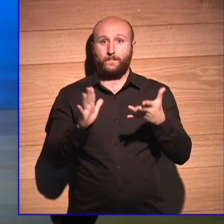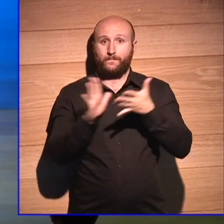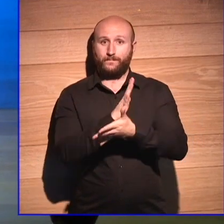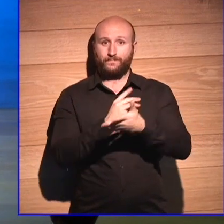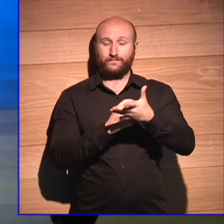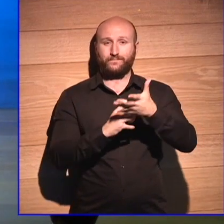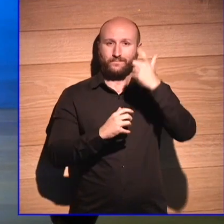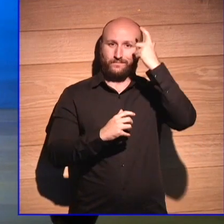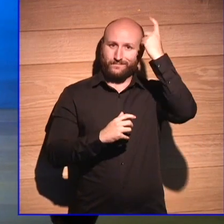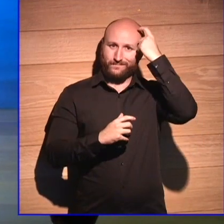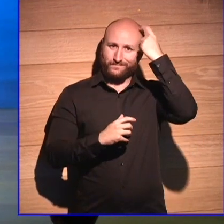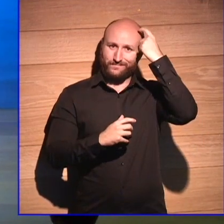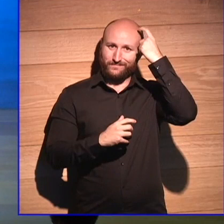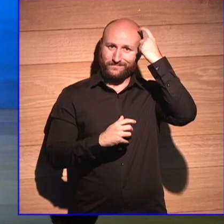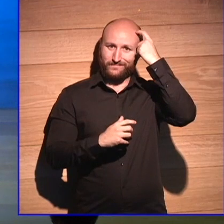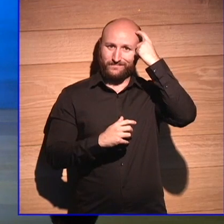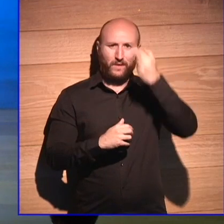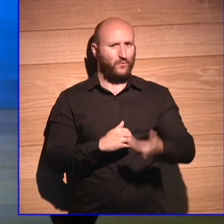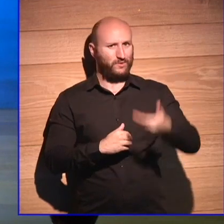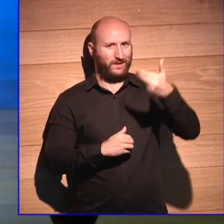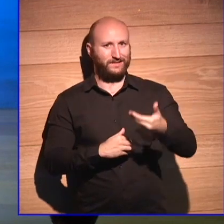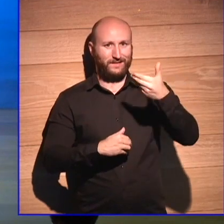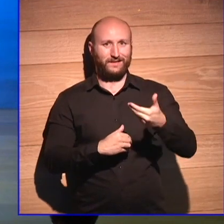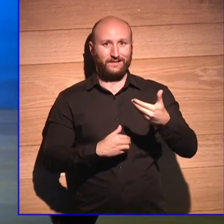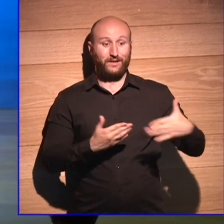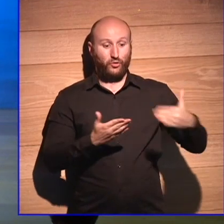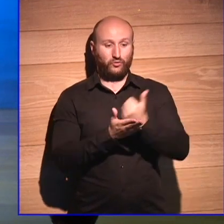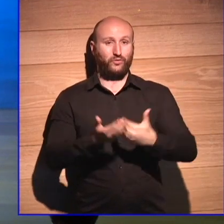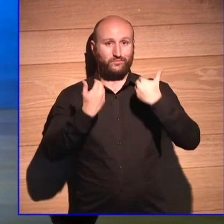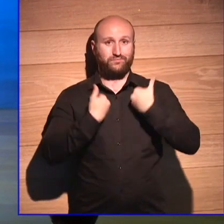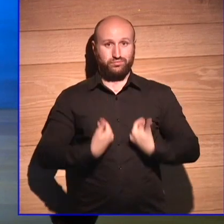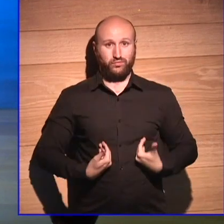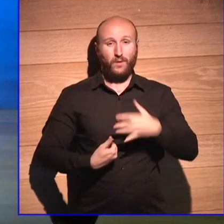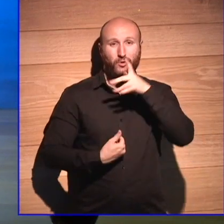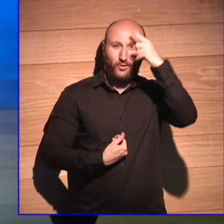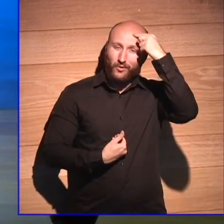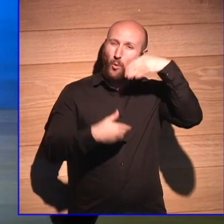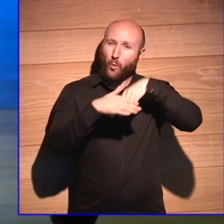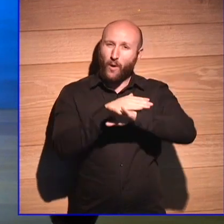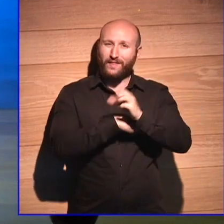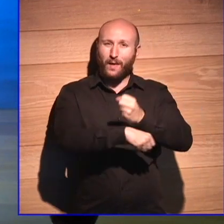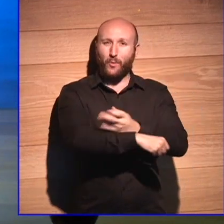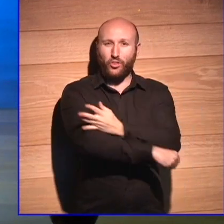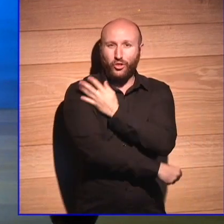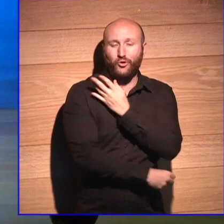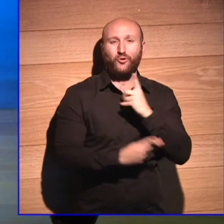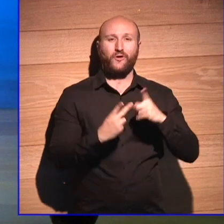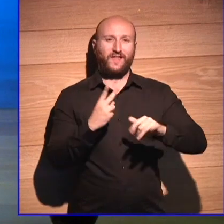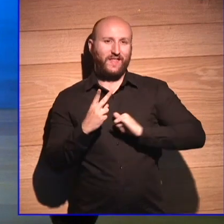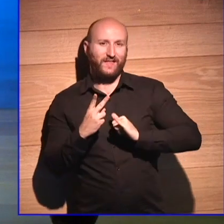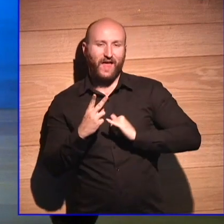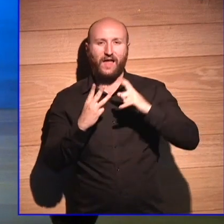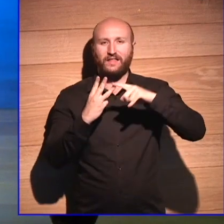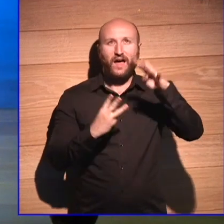órgano decisivo en la especie humana, ahí donde se esconden las emociones, las identidades, las expectativas